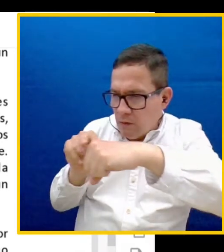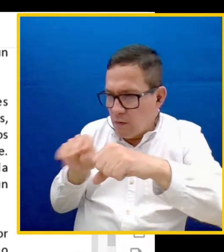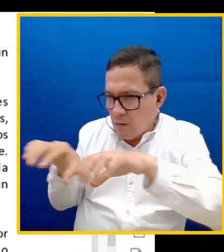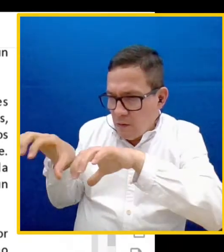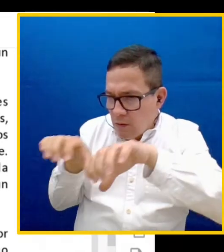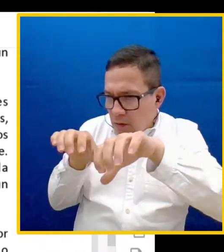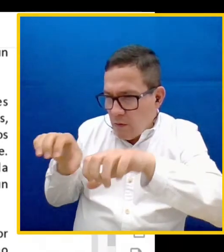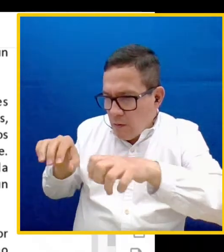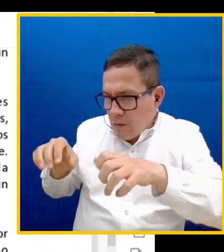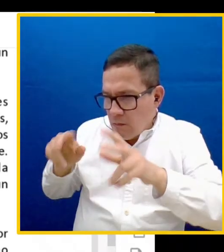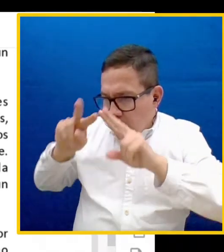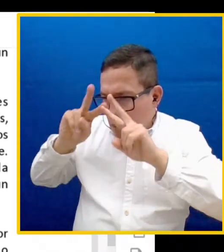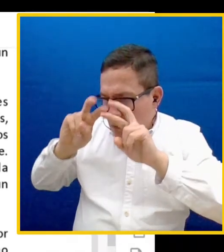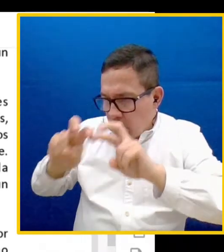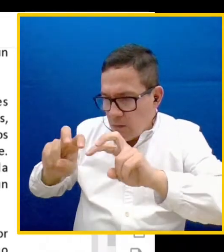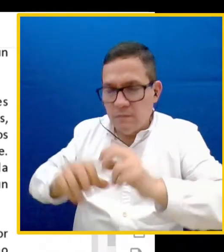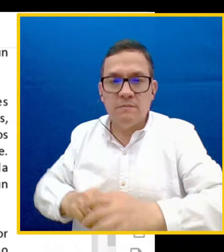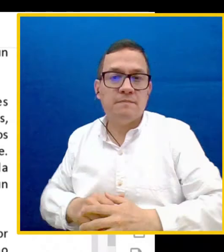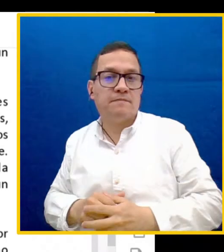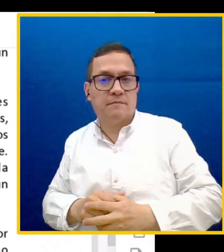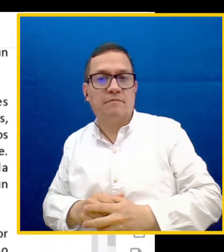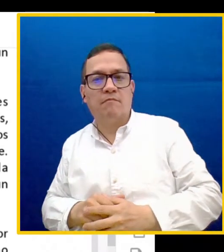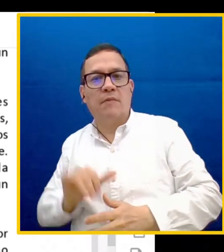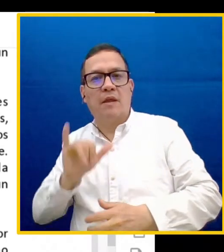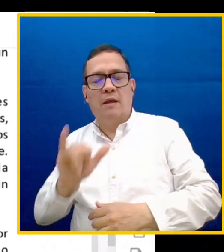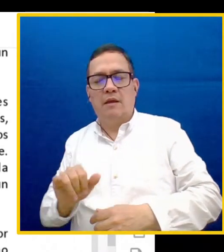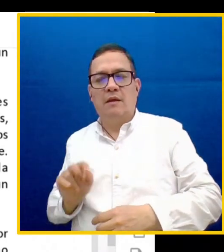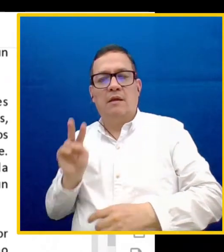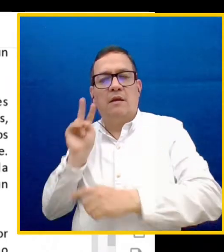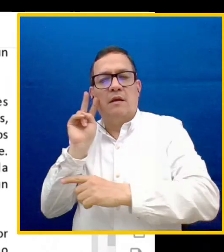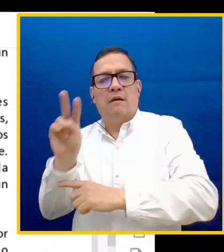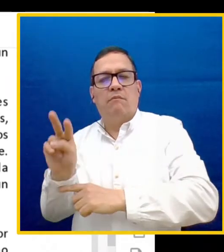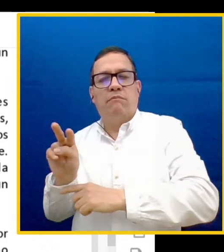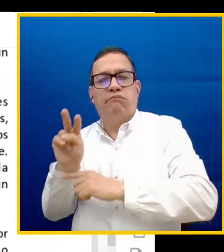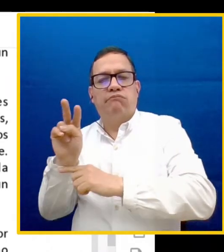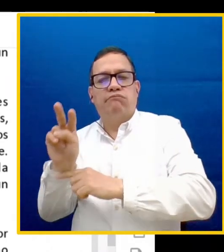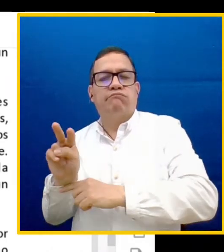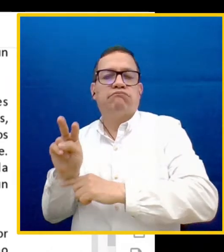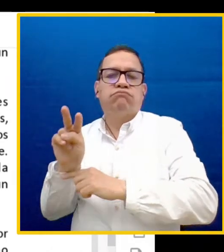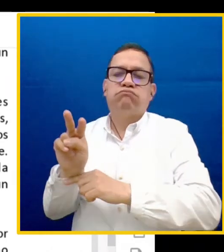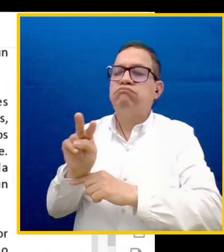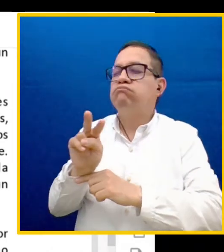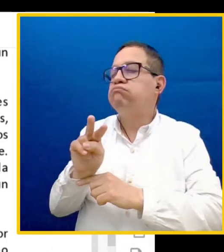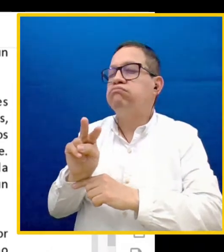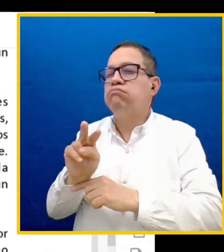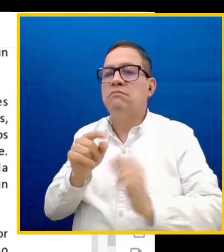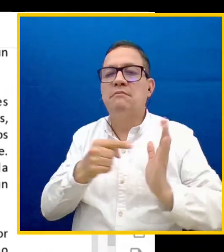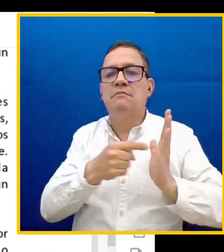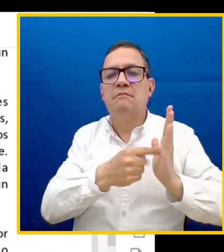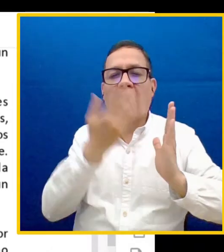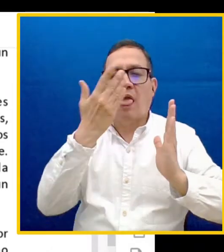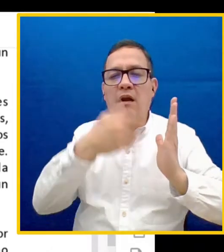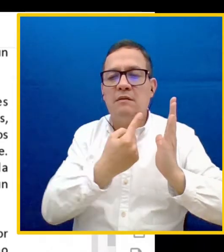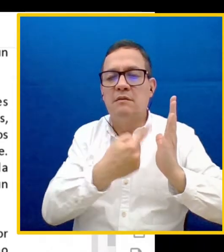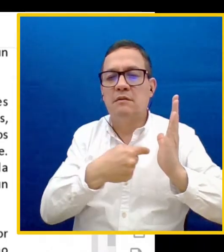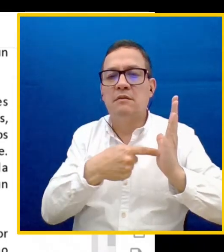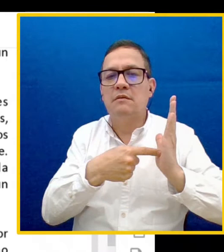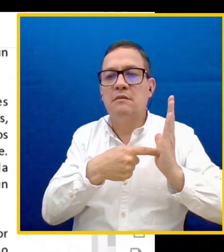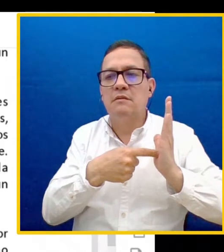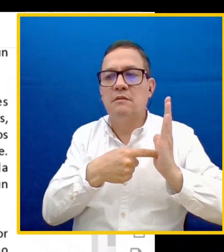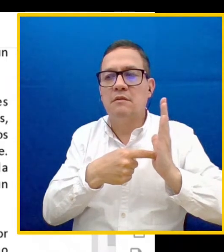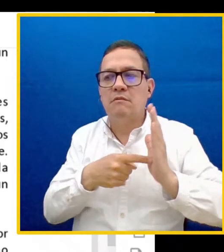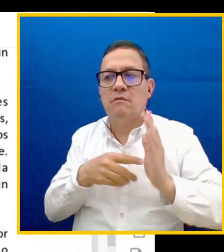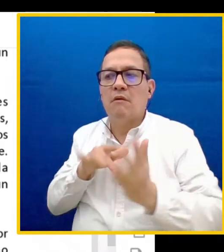estudio. La observación en este enfoque se guía por una regla fundamental: no